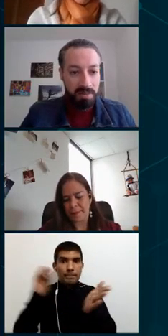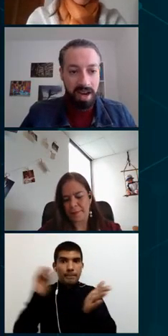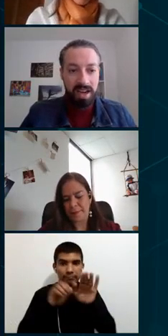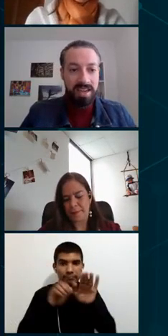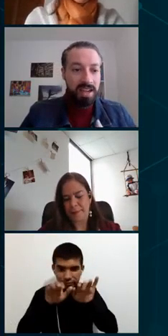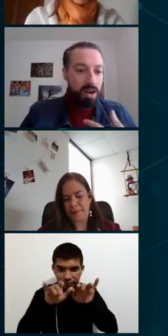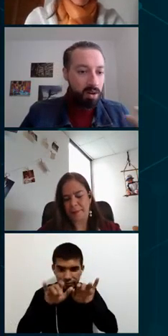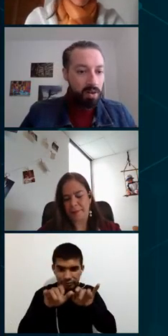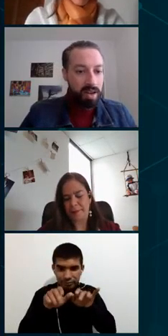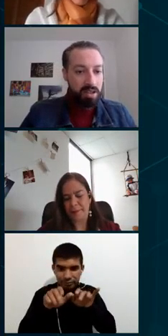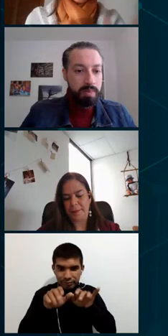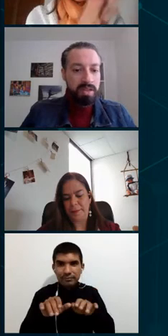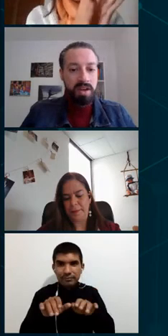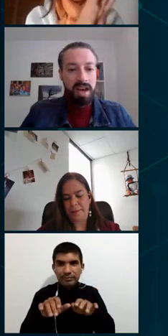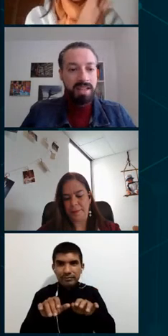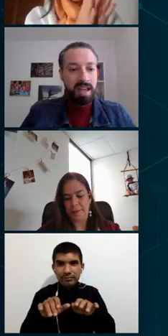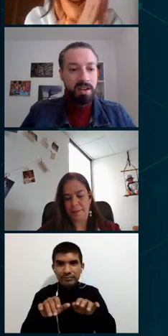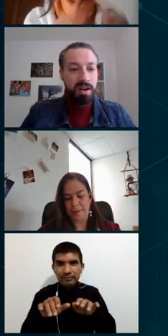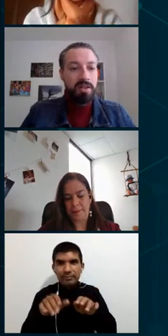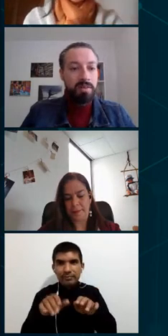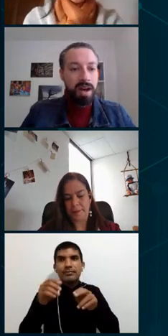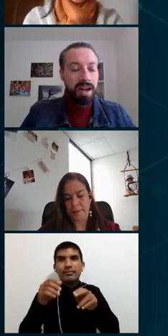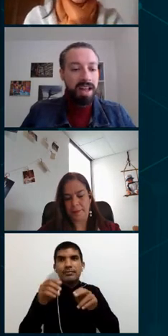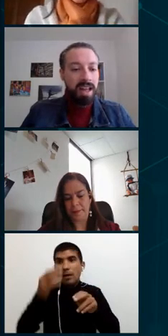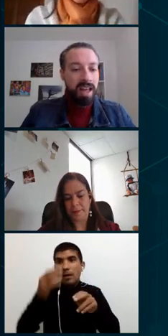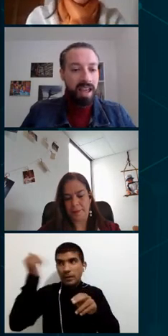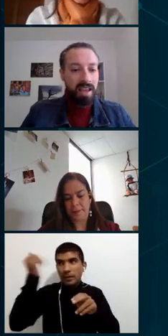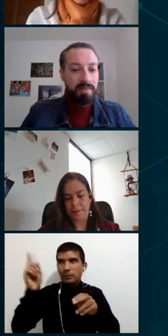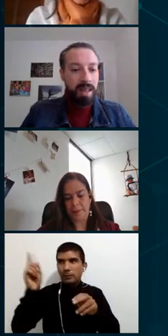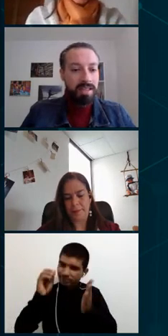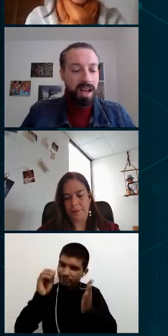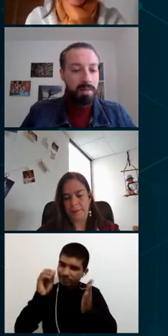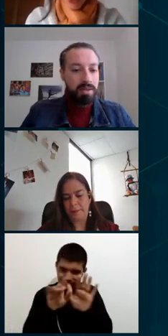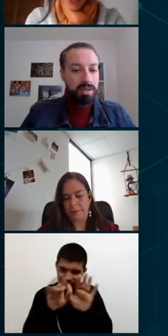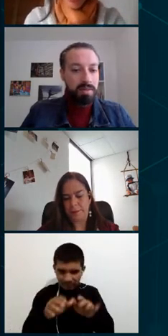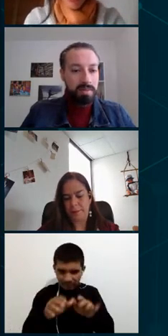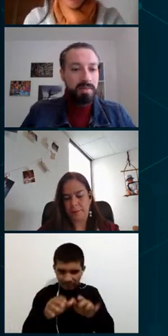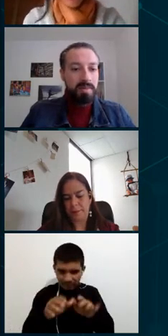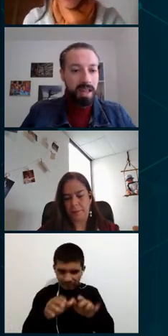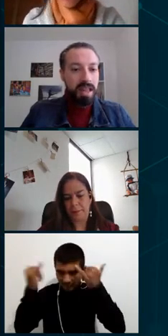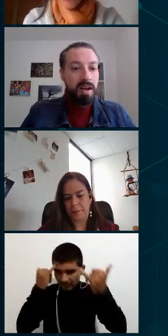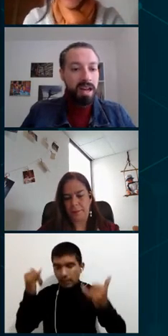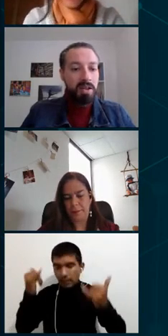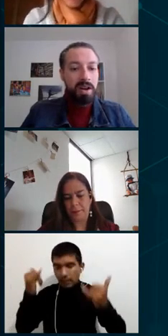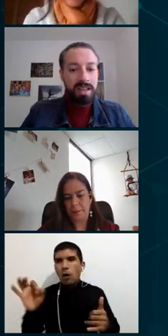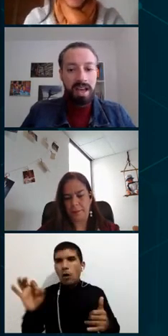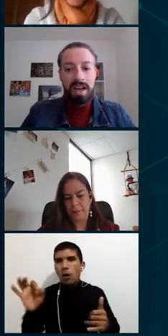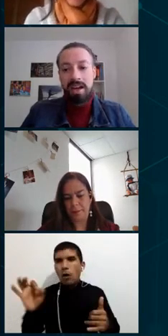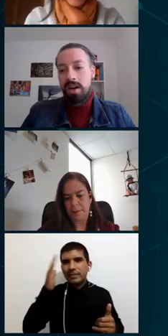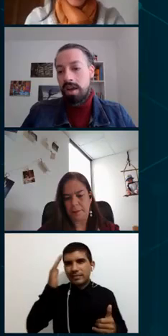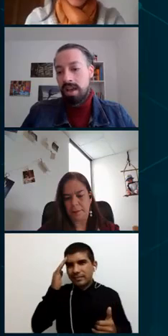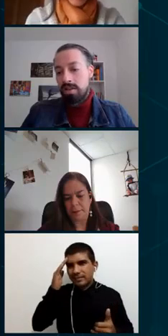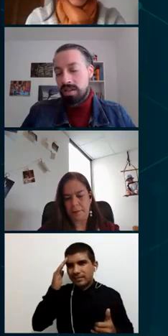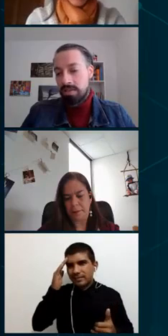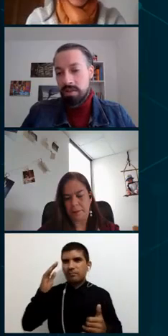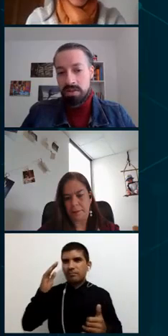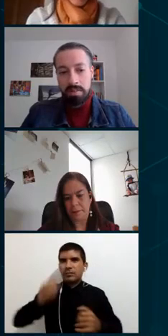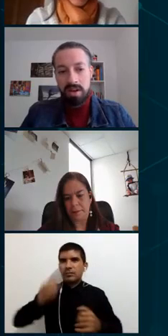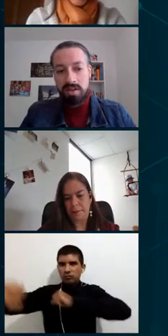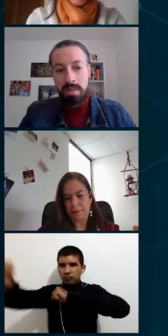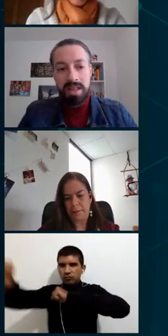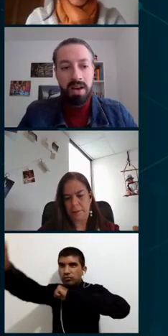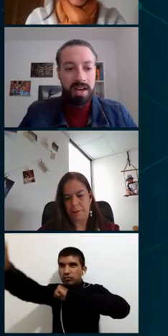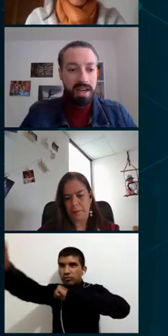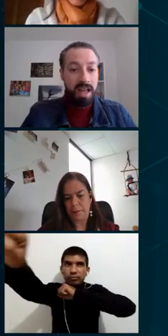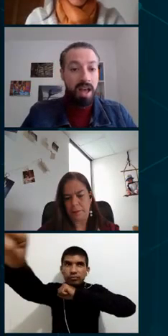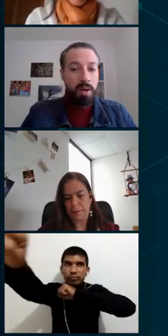un Batman, o esos personajes que de alguna forma Nos estábamos gustan. trabajando ahorita y ustedes mismos